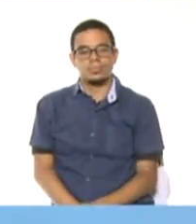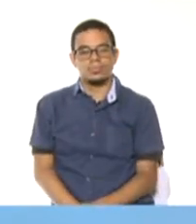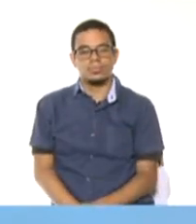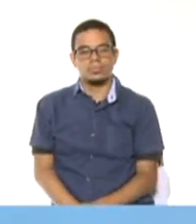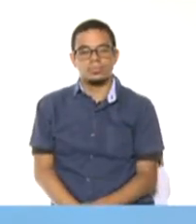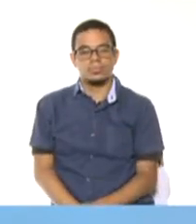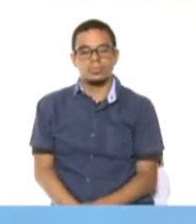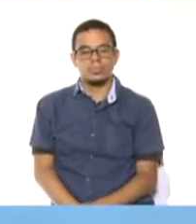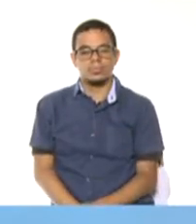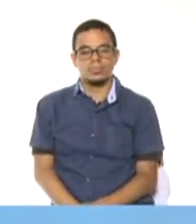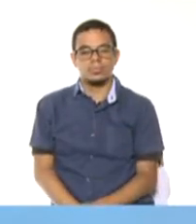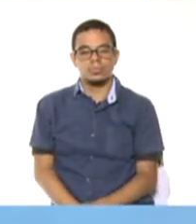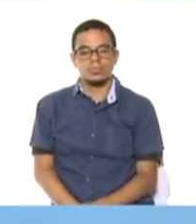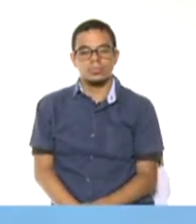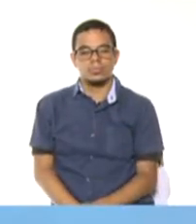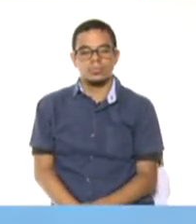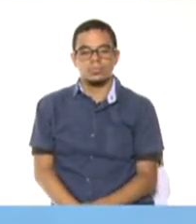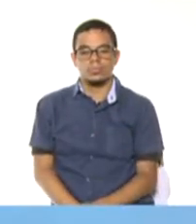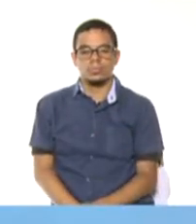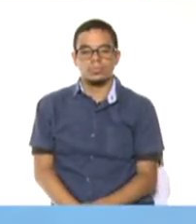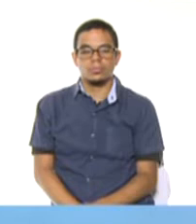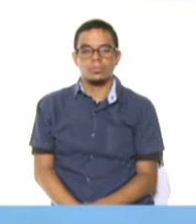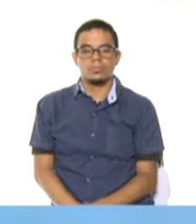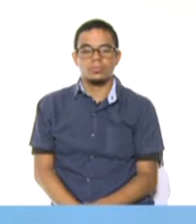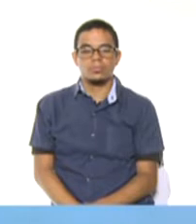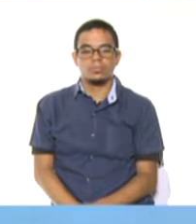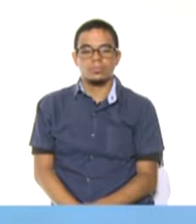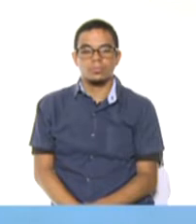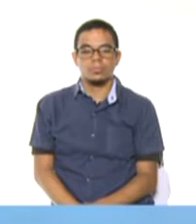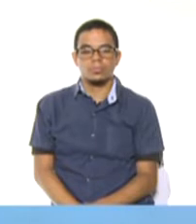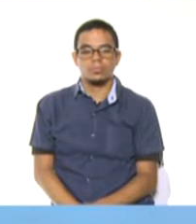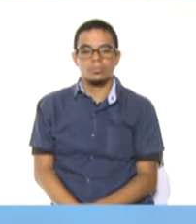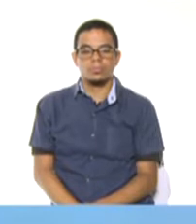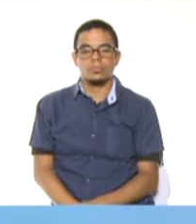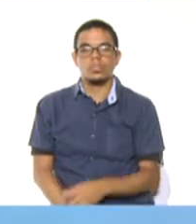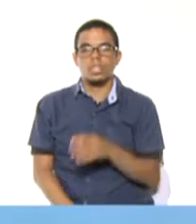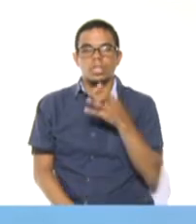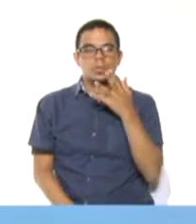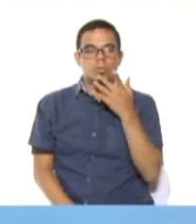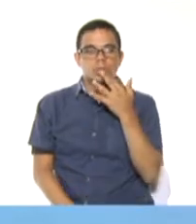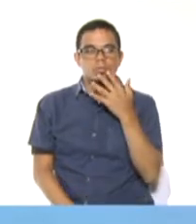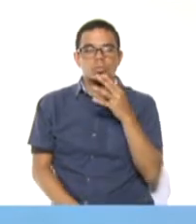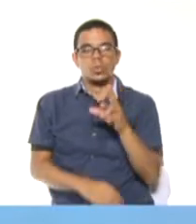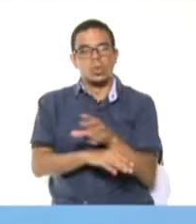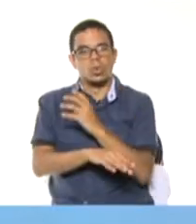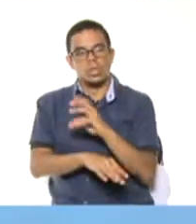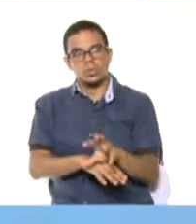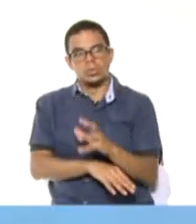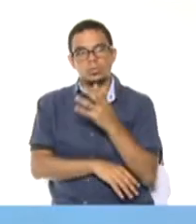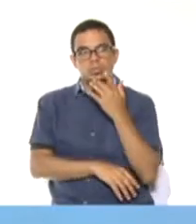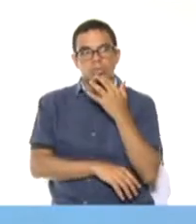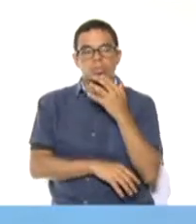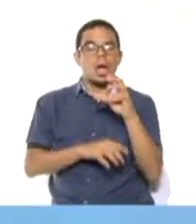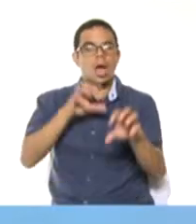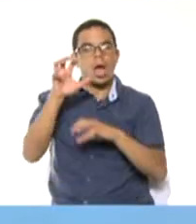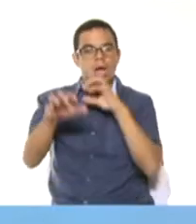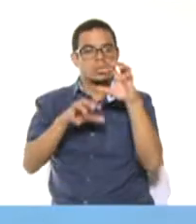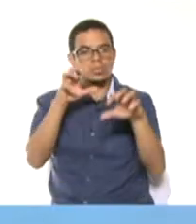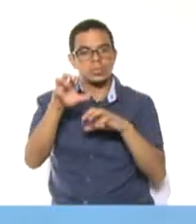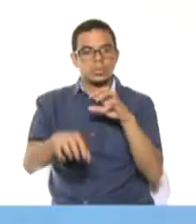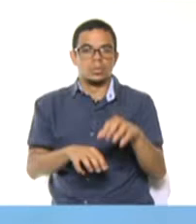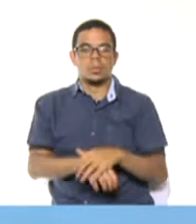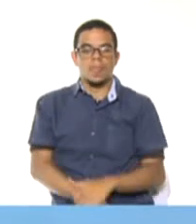mostrar, podemos elaborar una canción de ronda. Por ejemplo, la canción de los